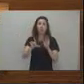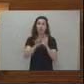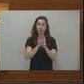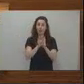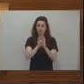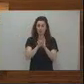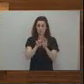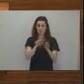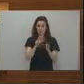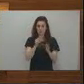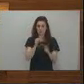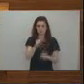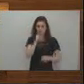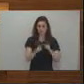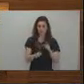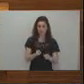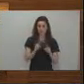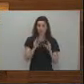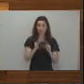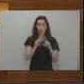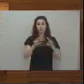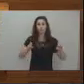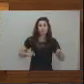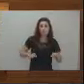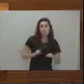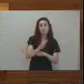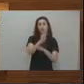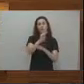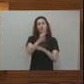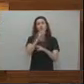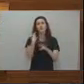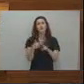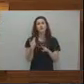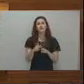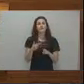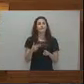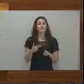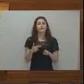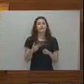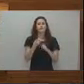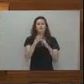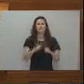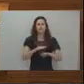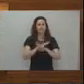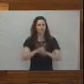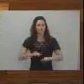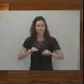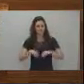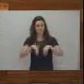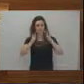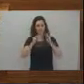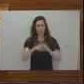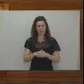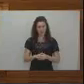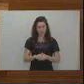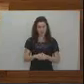termina en las empresas que financian las políticas energéticas, eso genera dudas. Esto es lo que nosotros demandamos y creo que